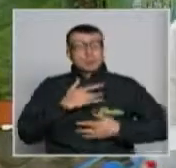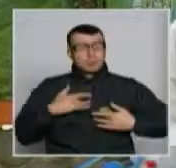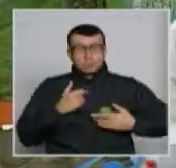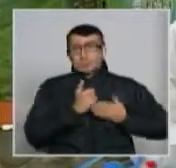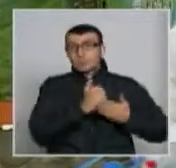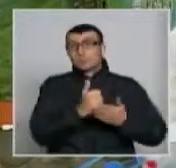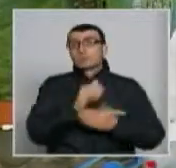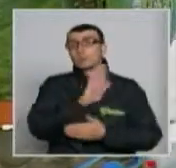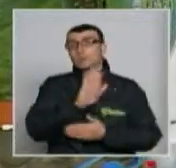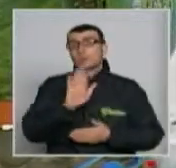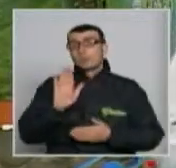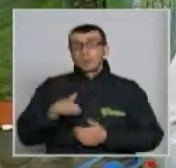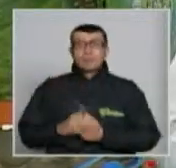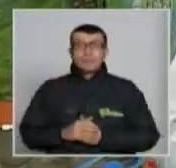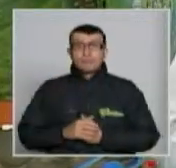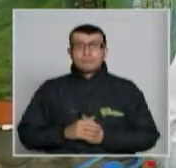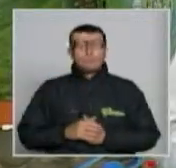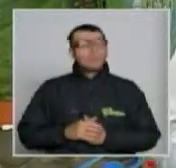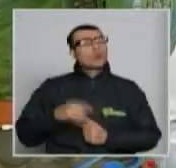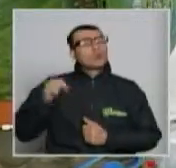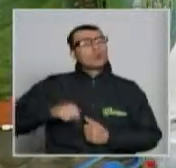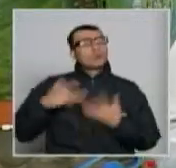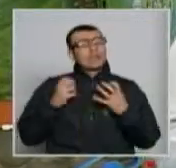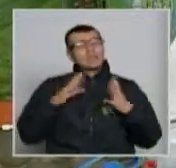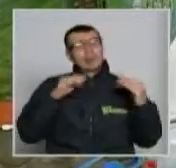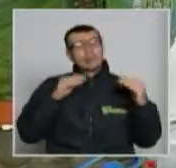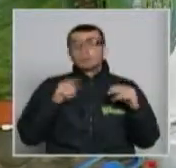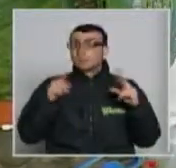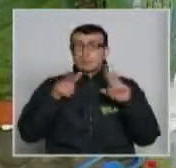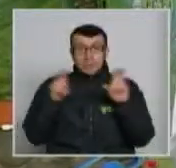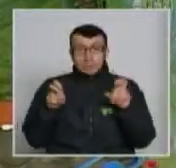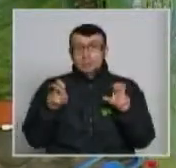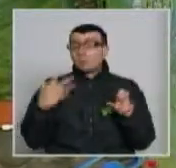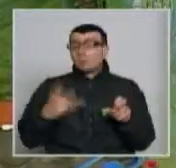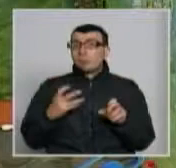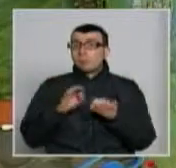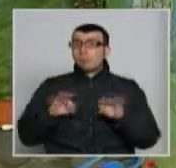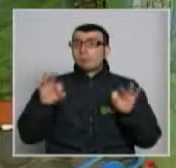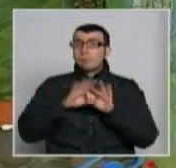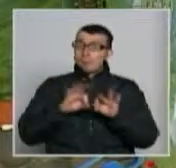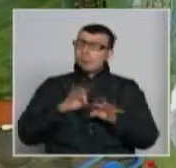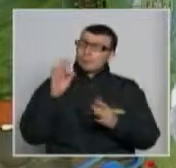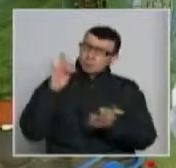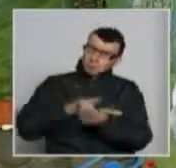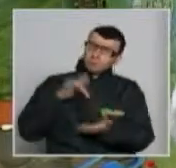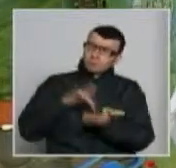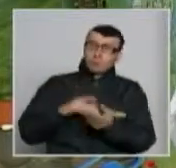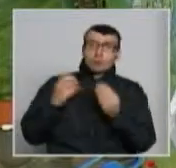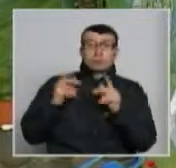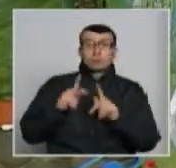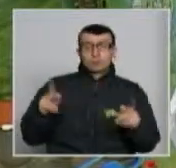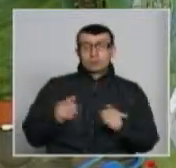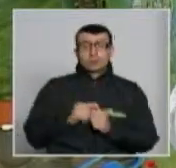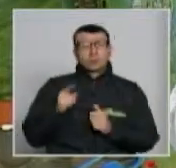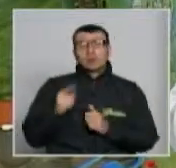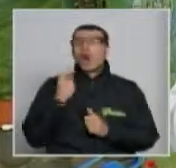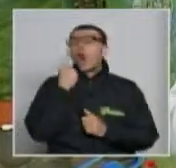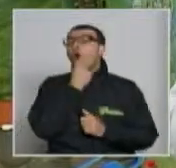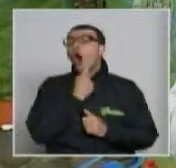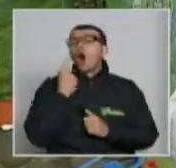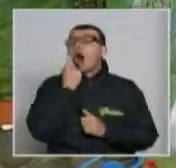ustedes. Hoy quiero hablar de un tema que es motivo de consulta frecuente y es la patología de la